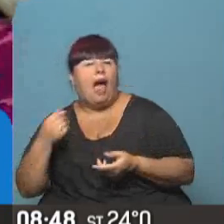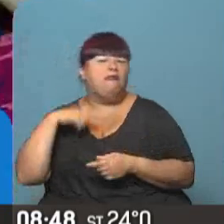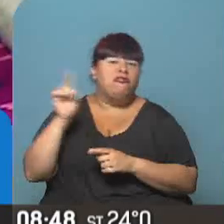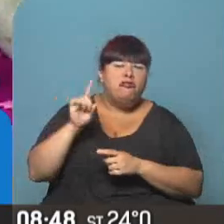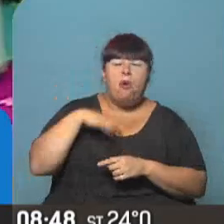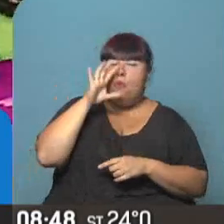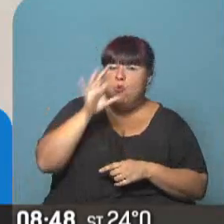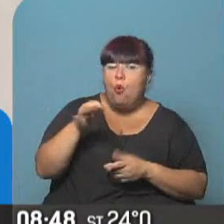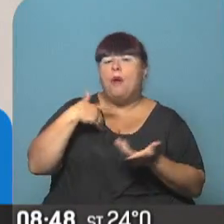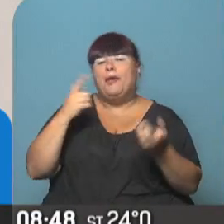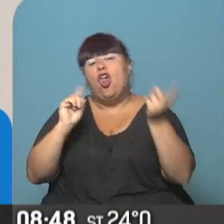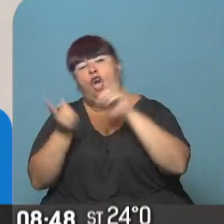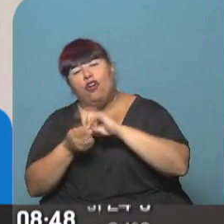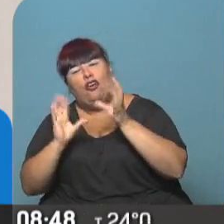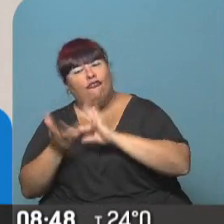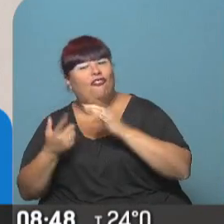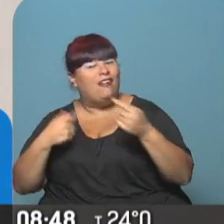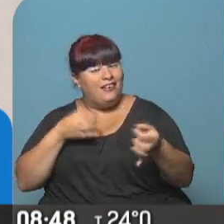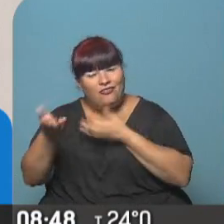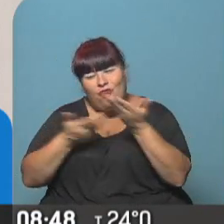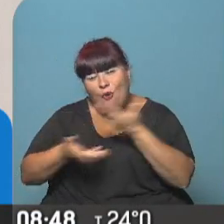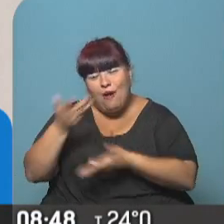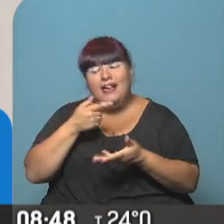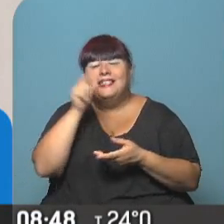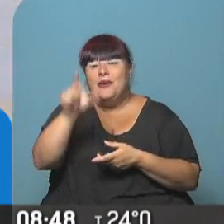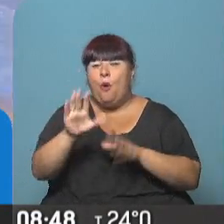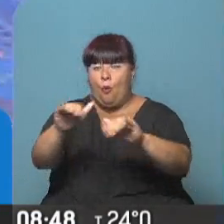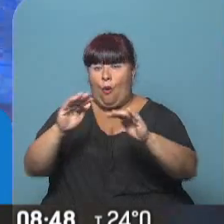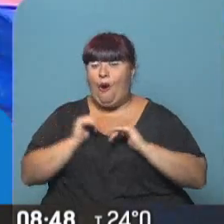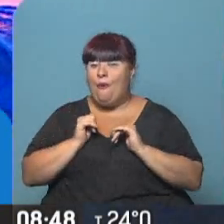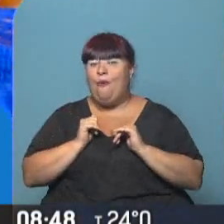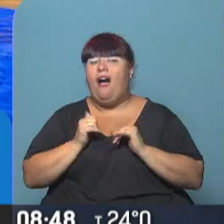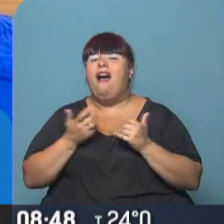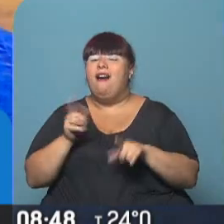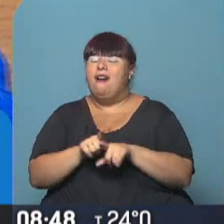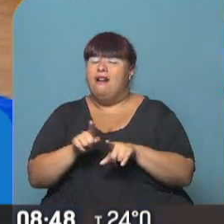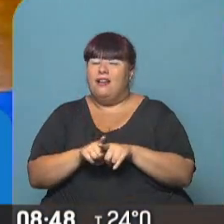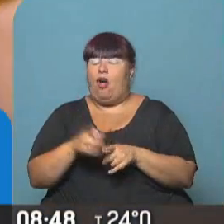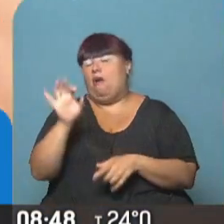no, nunca me lo hizo, pero me hace otra cosa. Y qué sé yo, cuando encontrás que al otro le pasa lo mismo